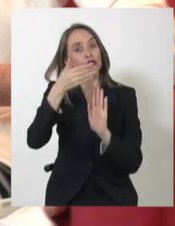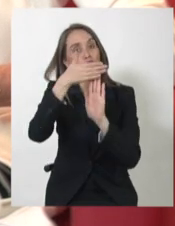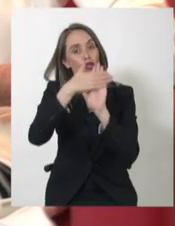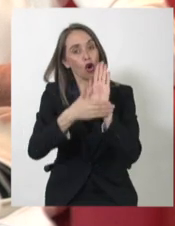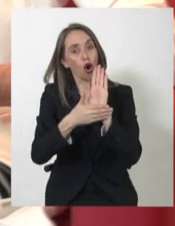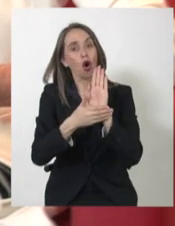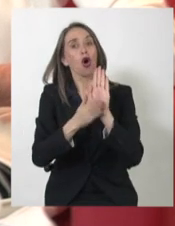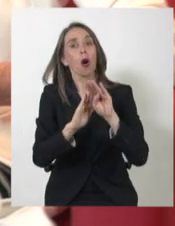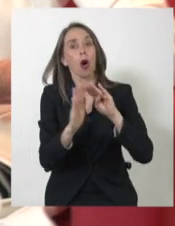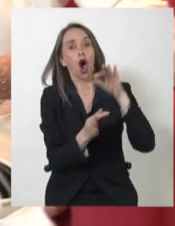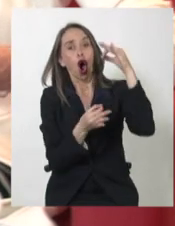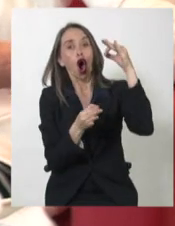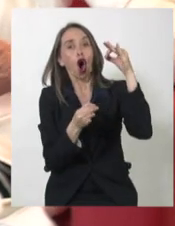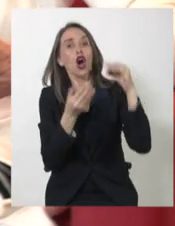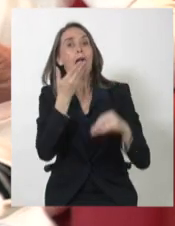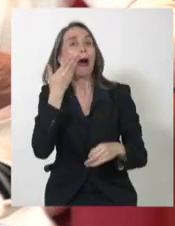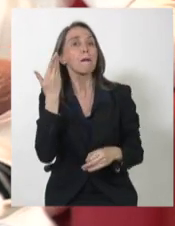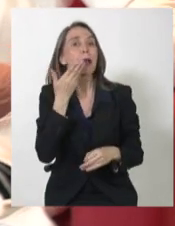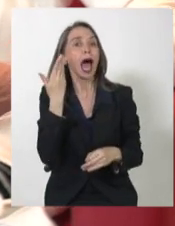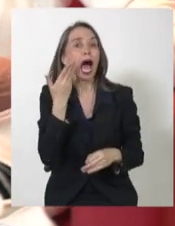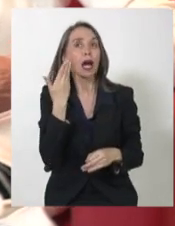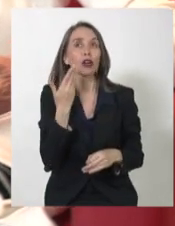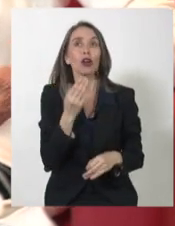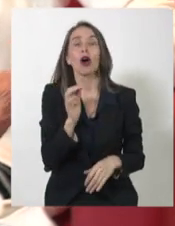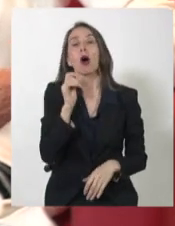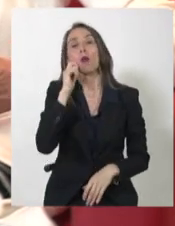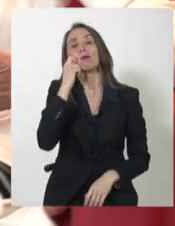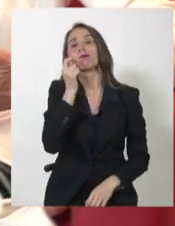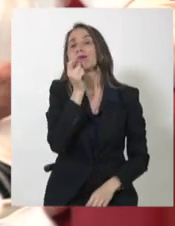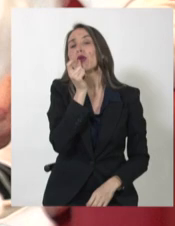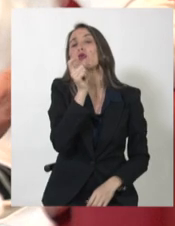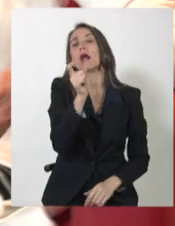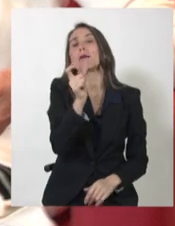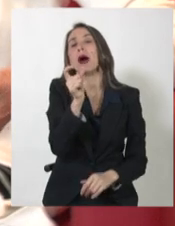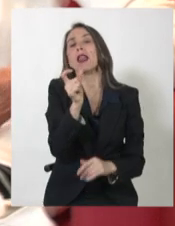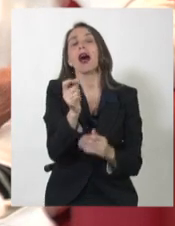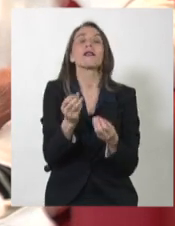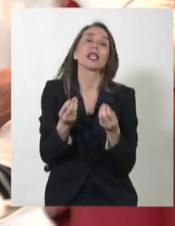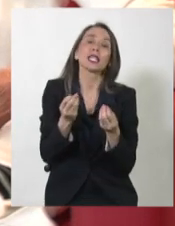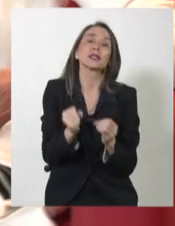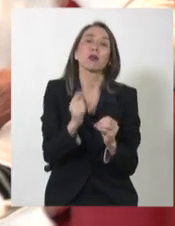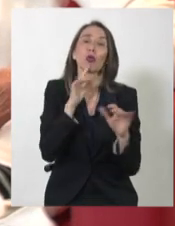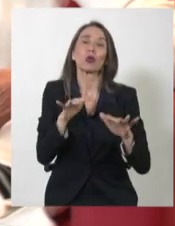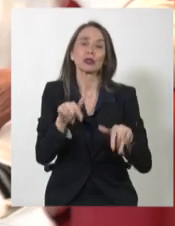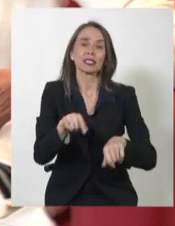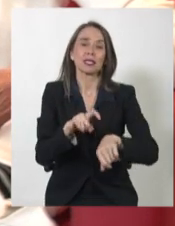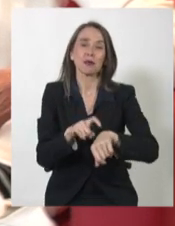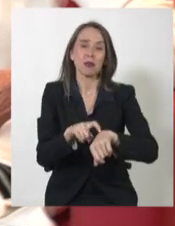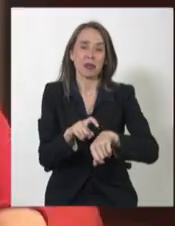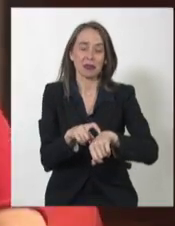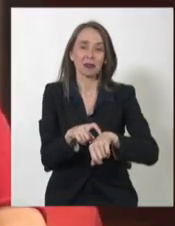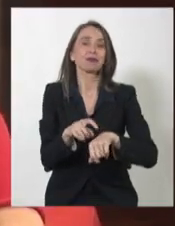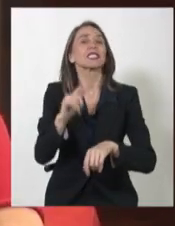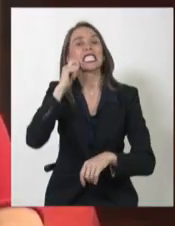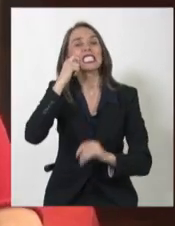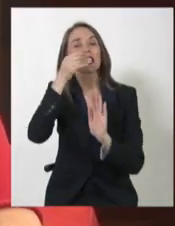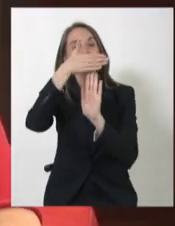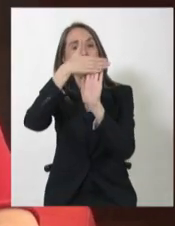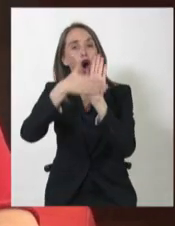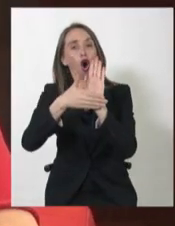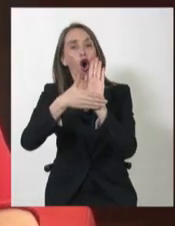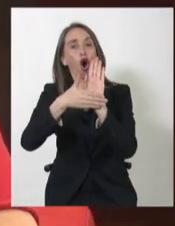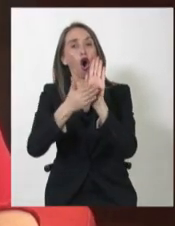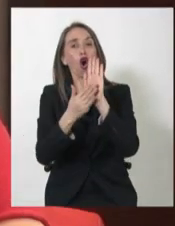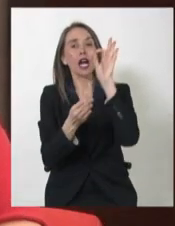blanco es una palabra simbólica y conveniente en este momento, porque lo que significa es que no vamos